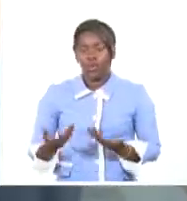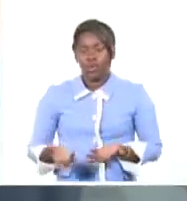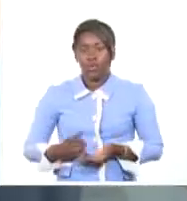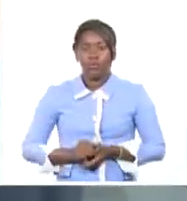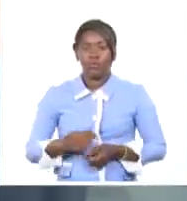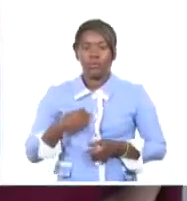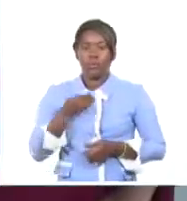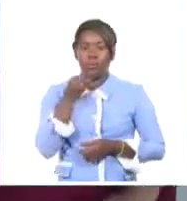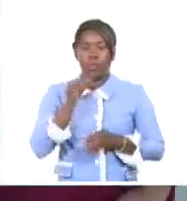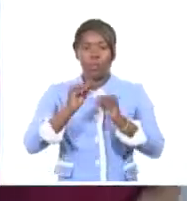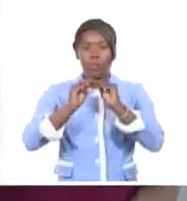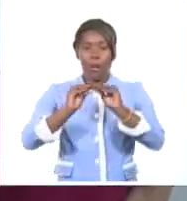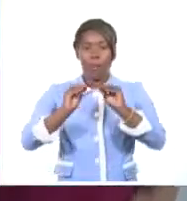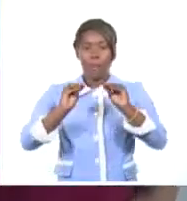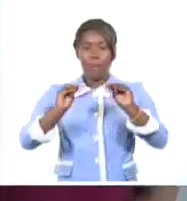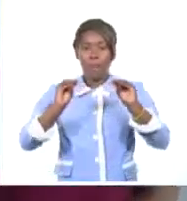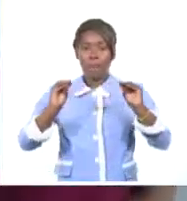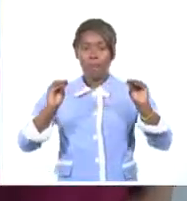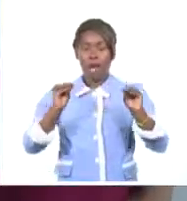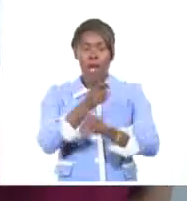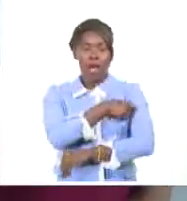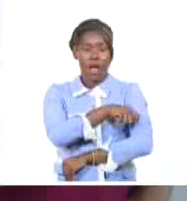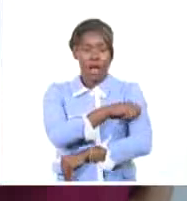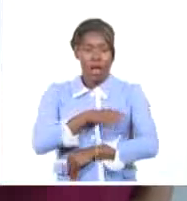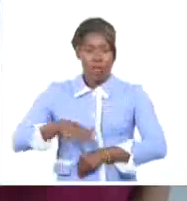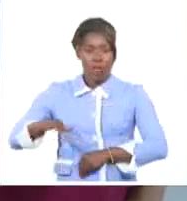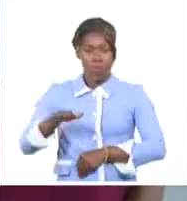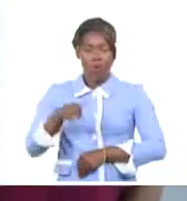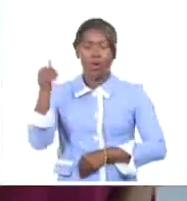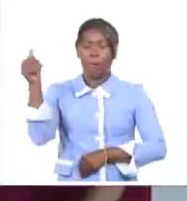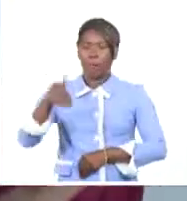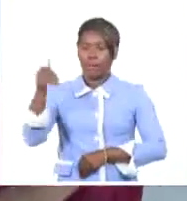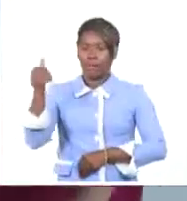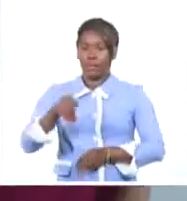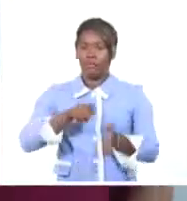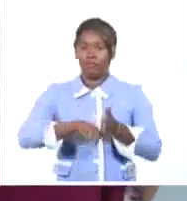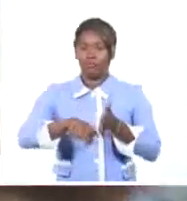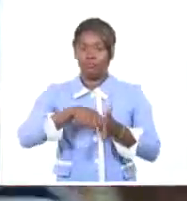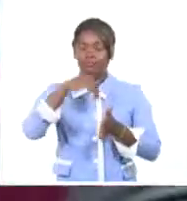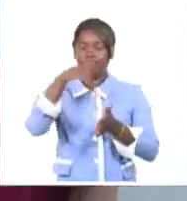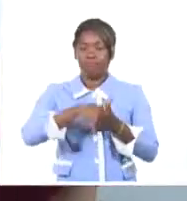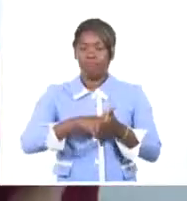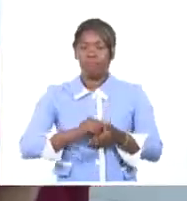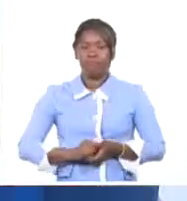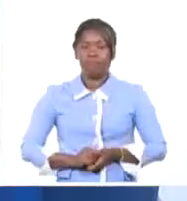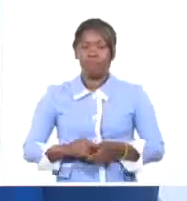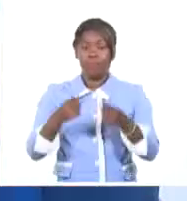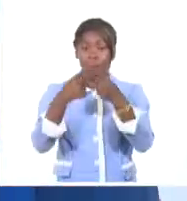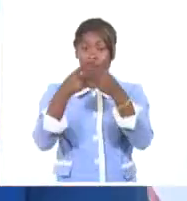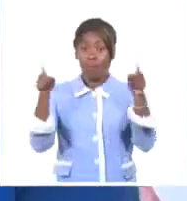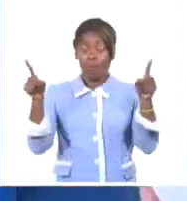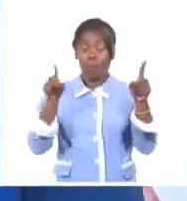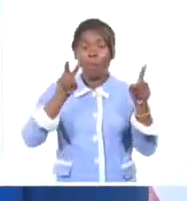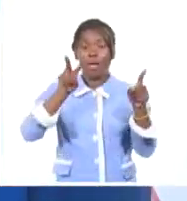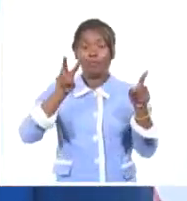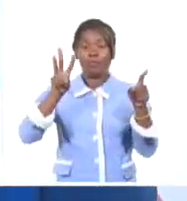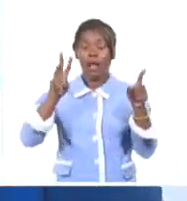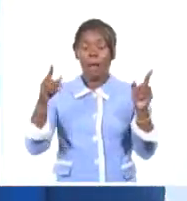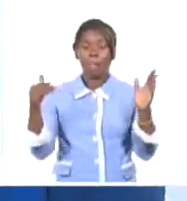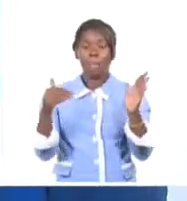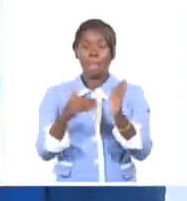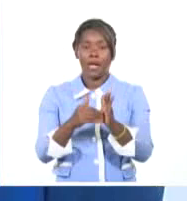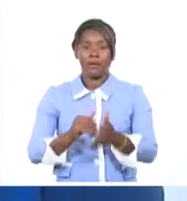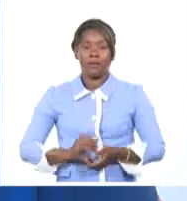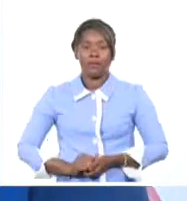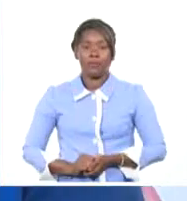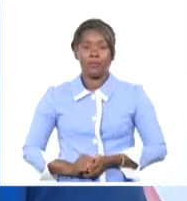el electorado cubano a poder acudir a los más de 23.000 colegios que se han habilitado en todo el país a ejercer nuestro